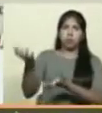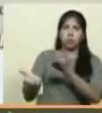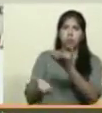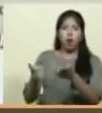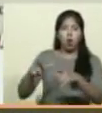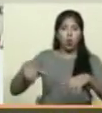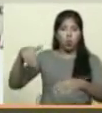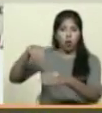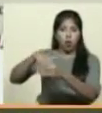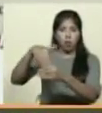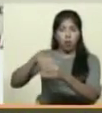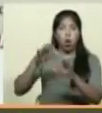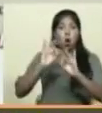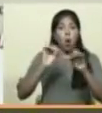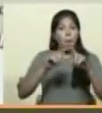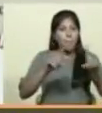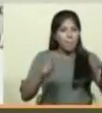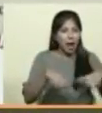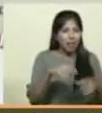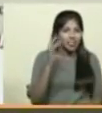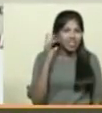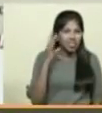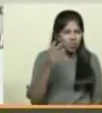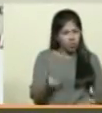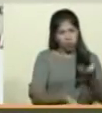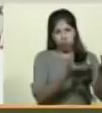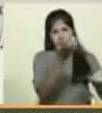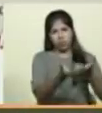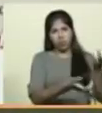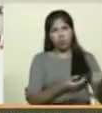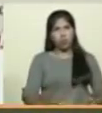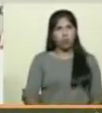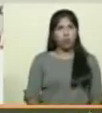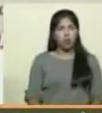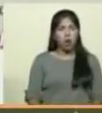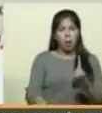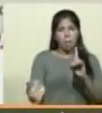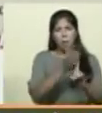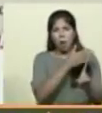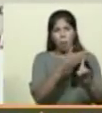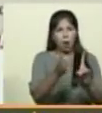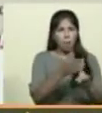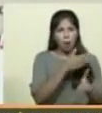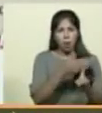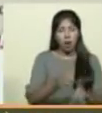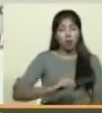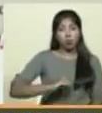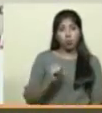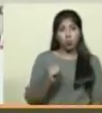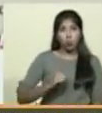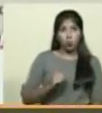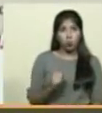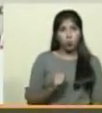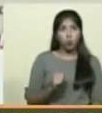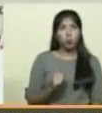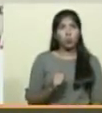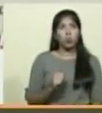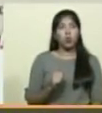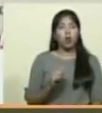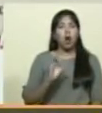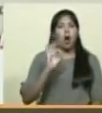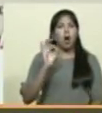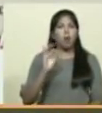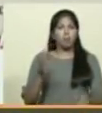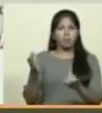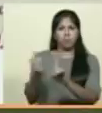votación y máquinas de votación, golpeados y amenazados funcionarios y funcionarias electorales en el